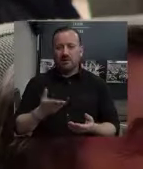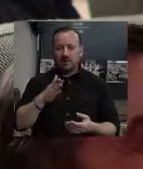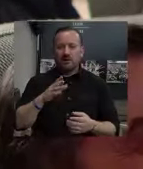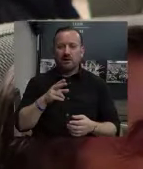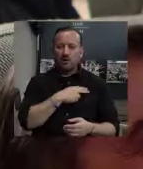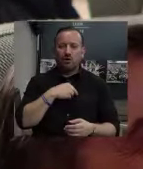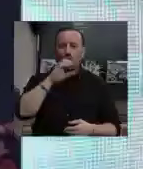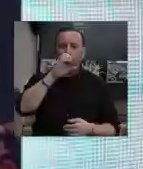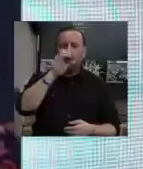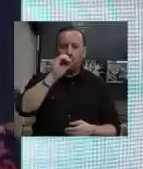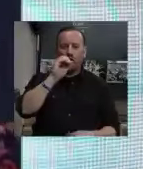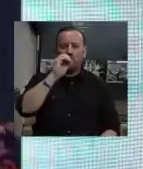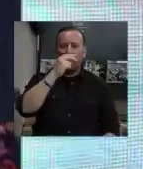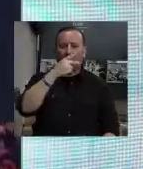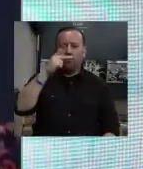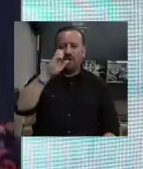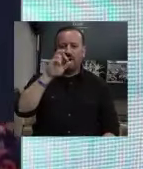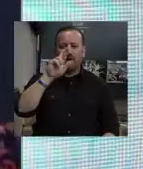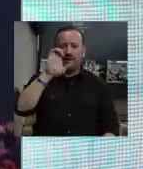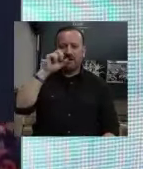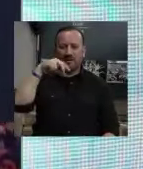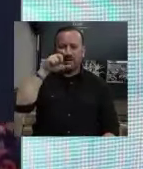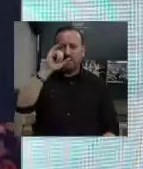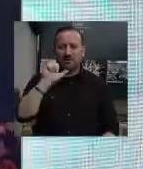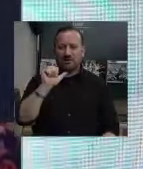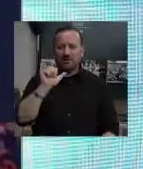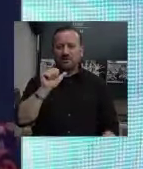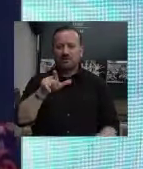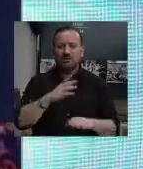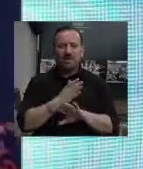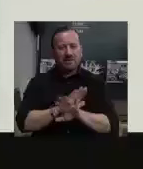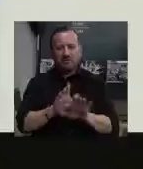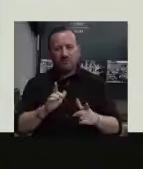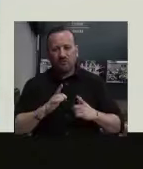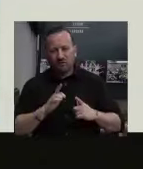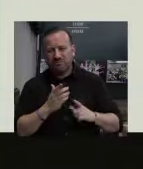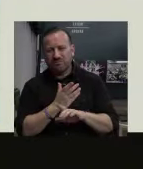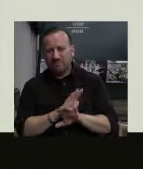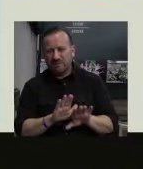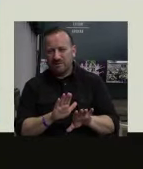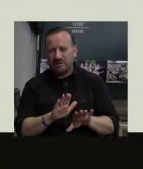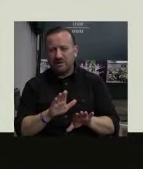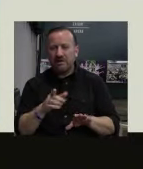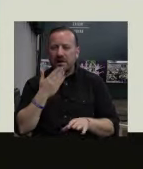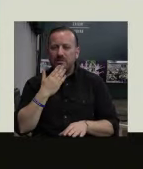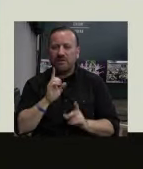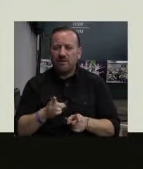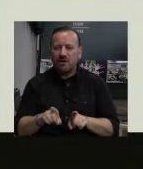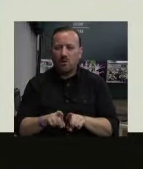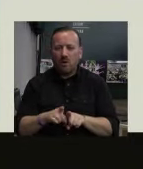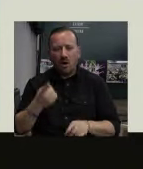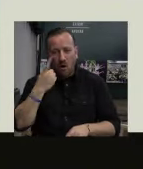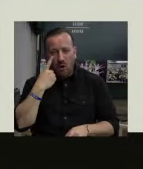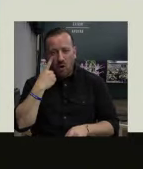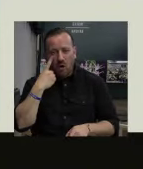llama coherencia hay que dejar la pereza pero también hay que conocer hay